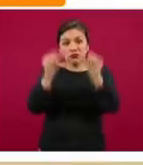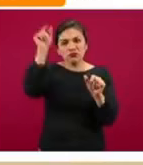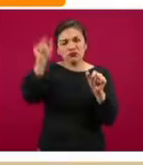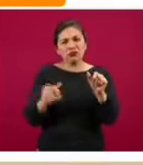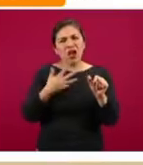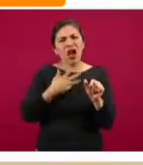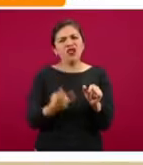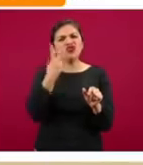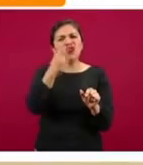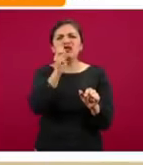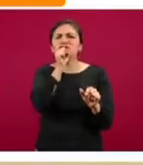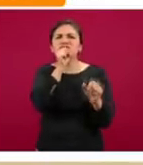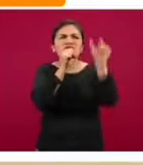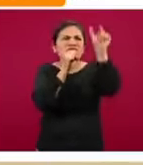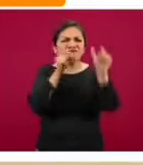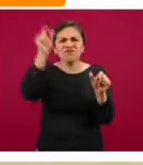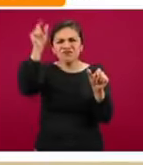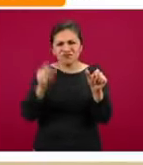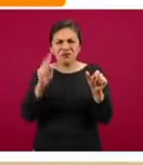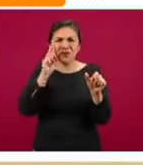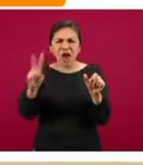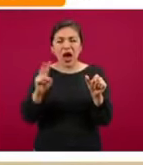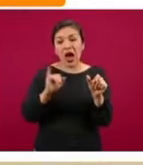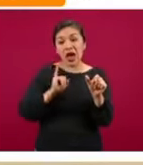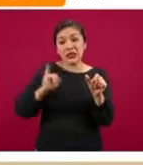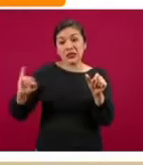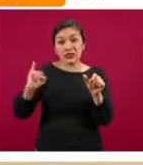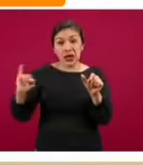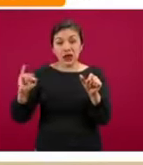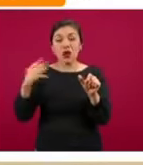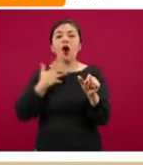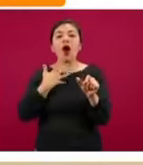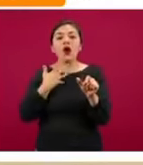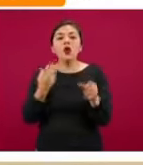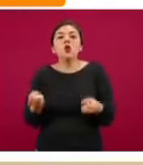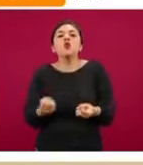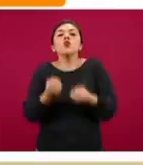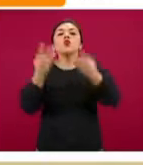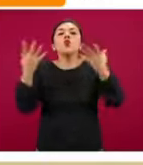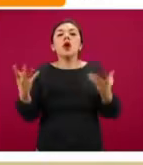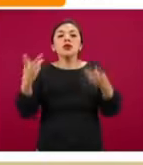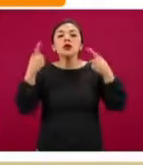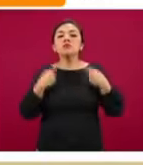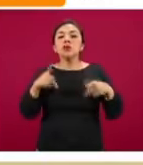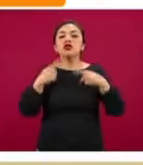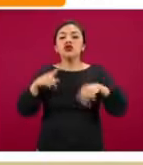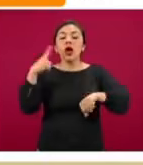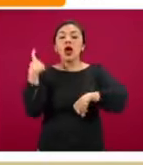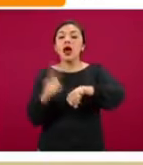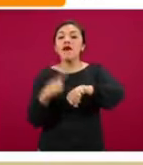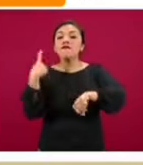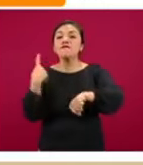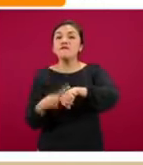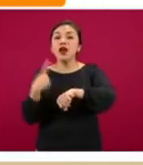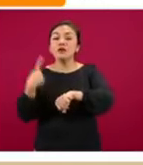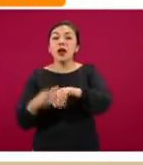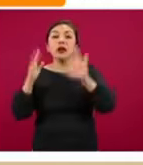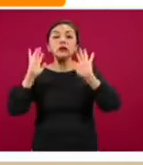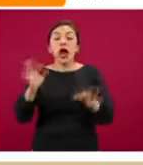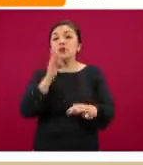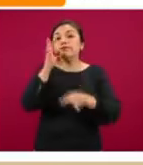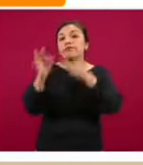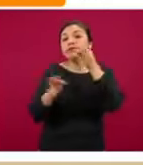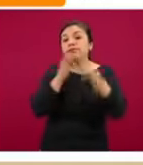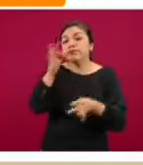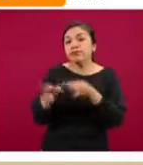tipos de mediciones. En el lado izquierdo tenemos los casos, es decir, las personas que en su momento fueron notificadas